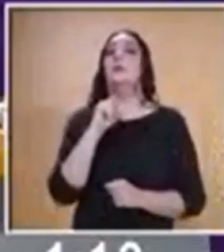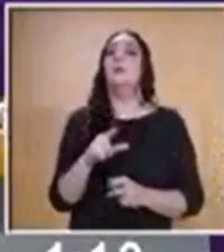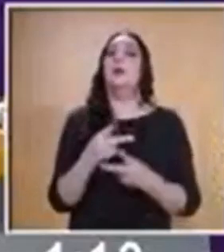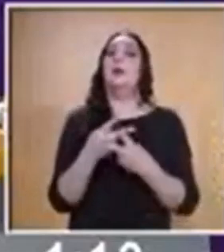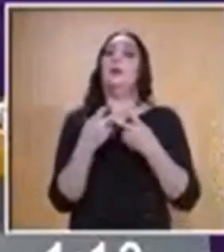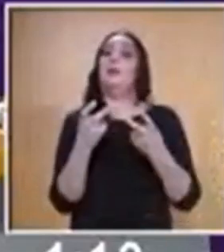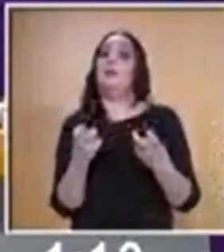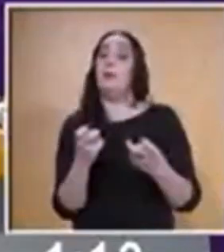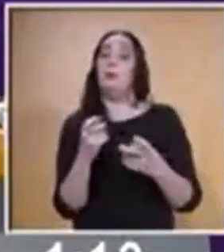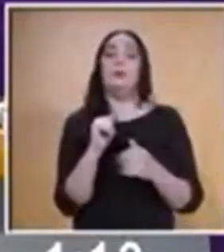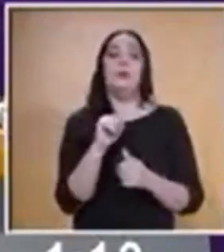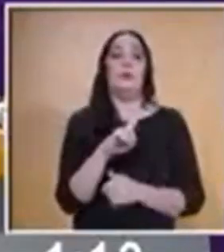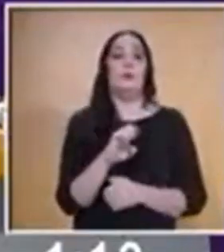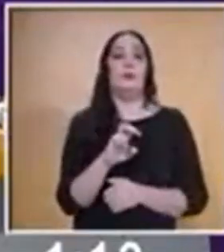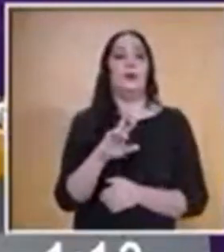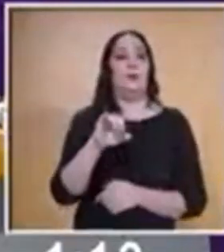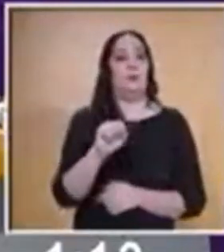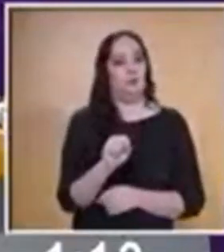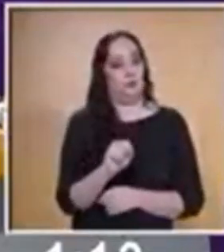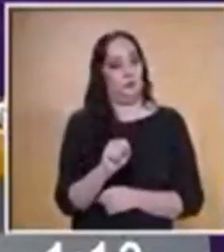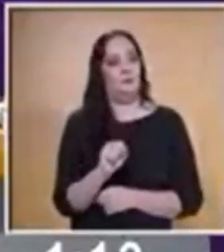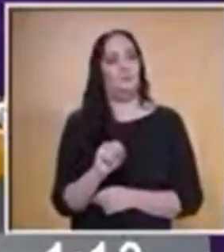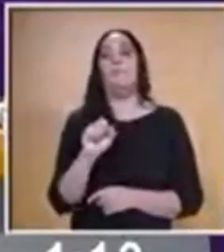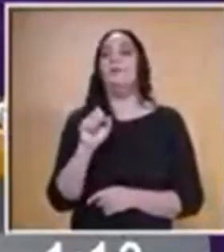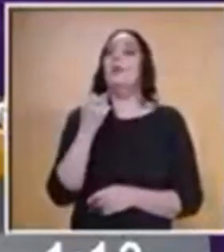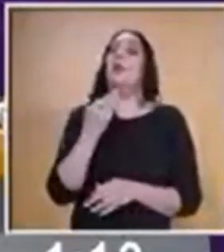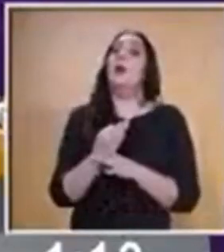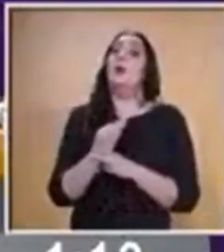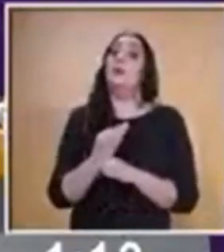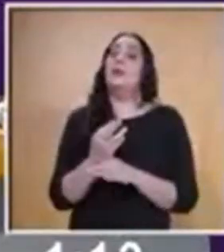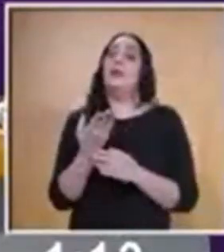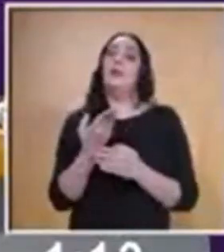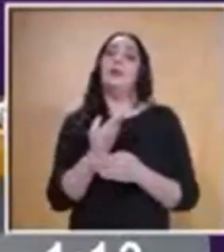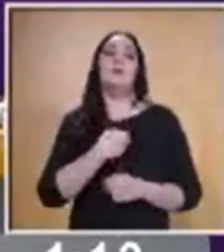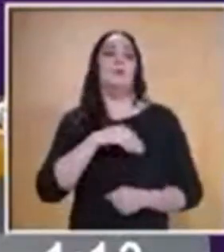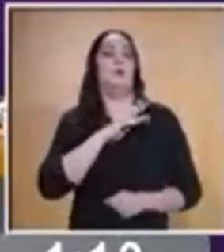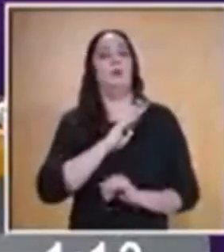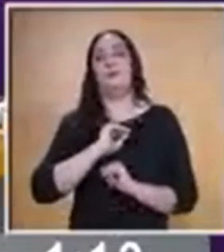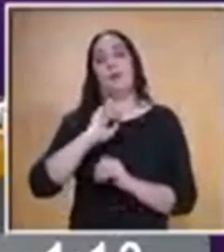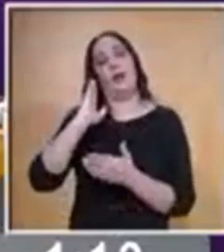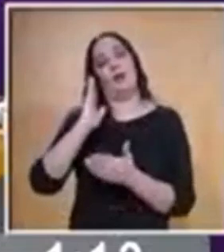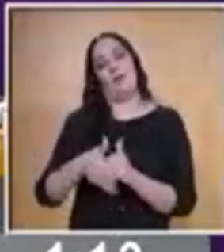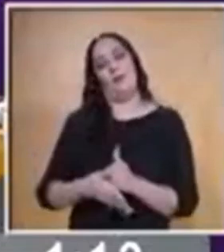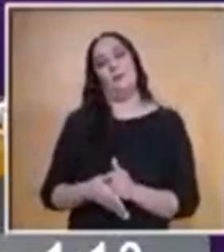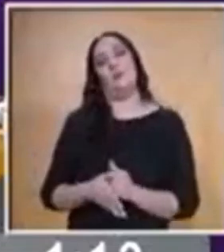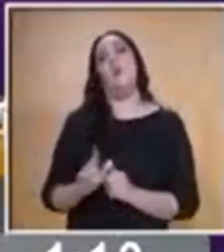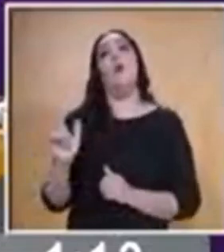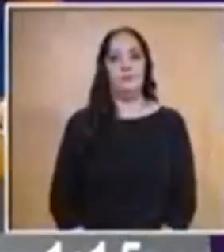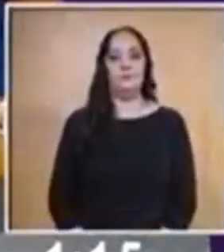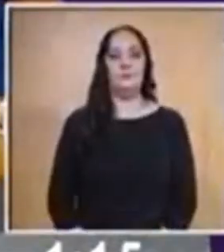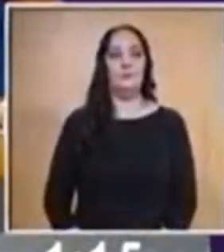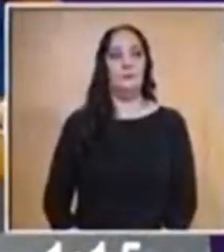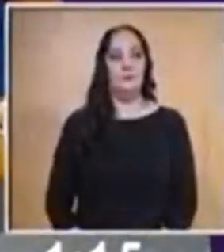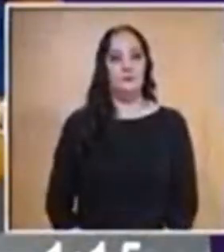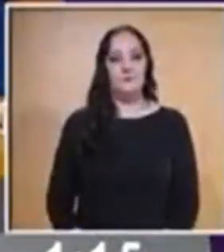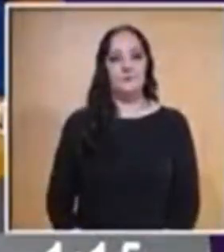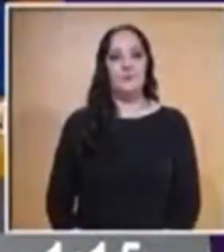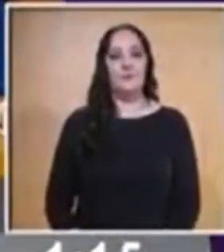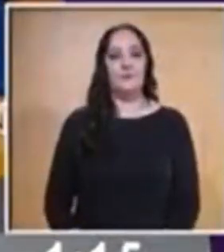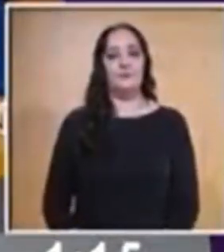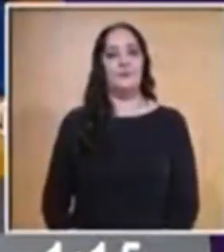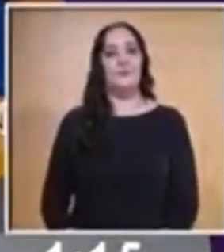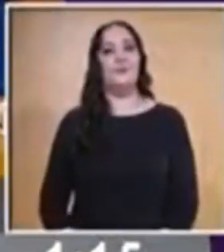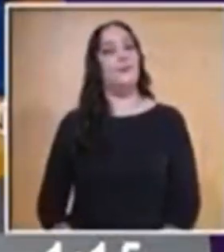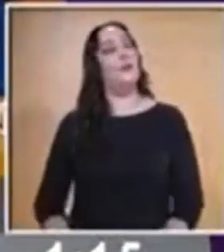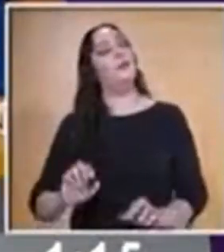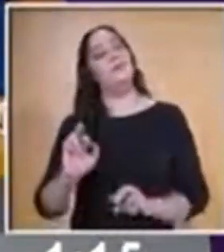adverbios como los que vimos el día de hoy. Esto es todo por la clase de español del día de hoy. Esperemos que te haya parecido interesante. Nos vemos.